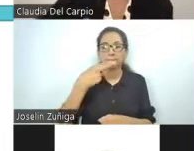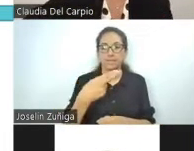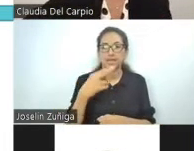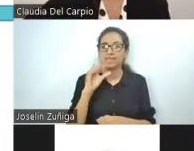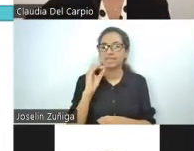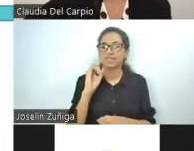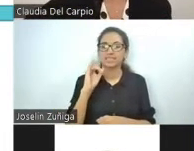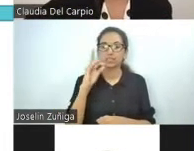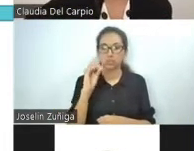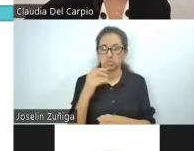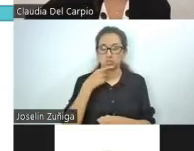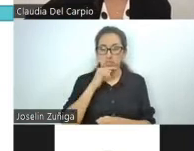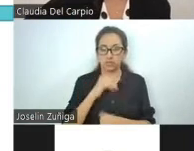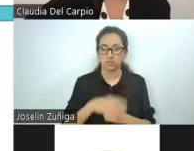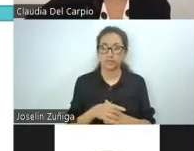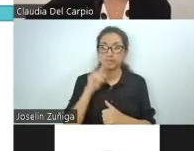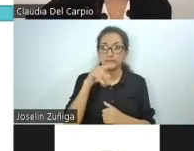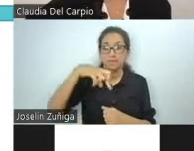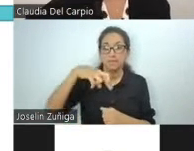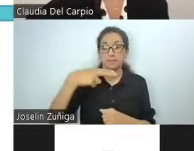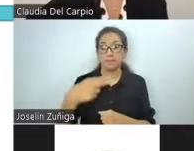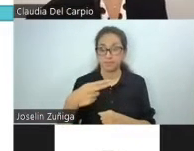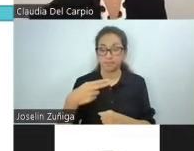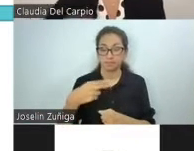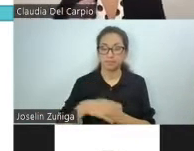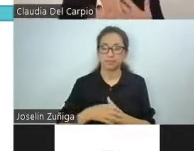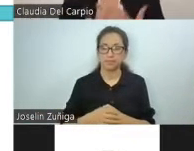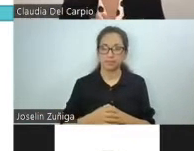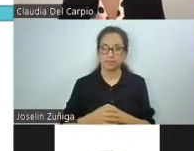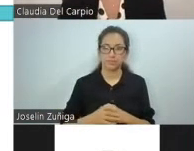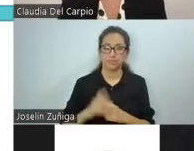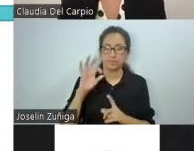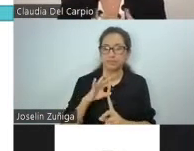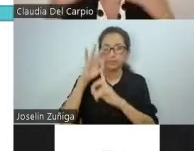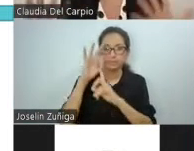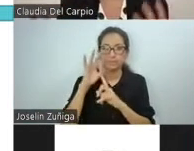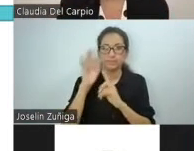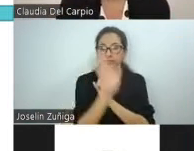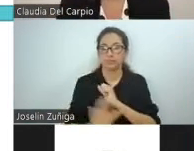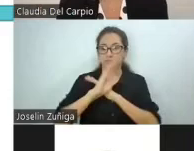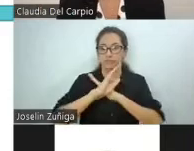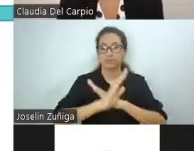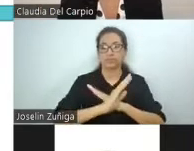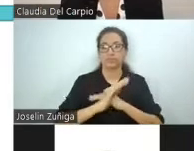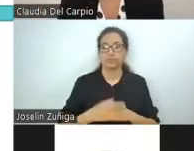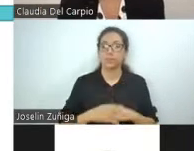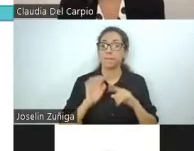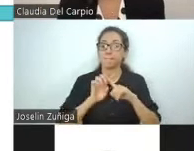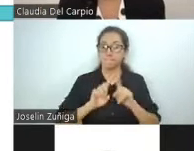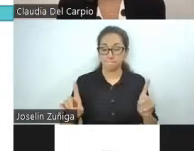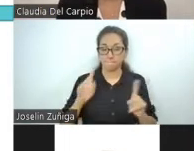ácido. Entonces, este pH ácido es el principal mecanismo de defensa, existen otros, pero es